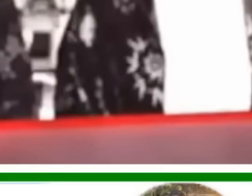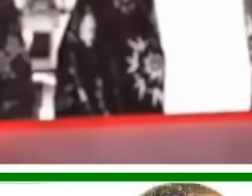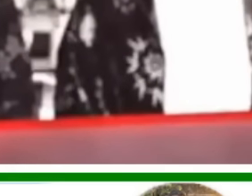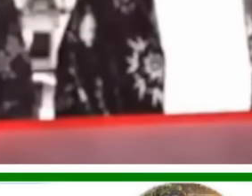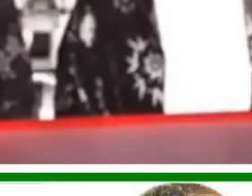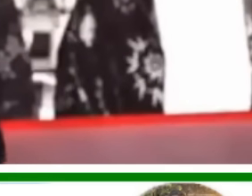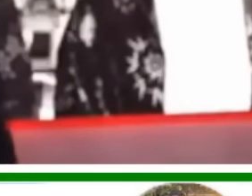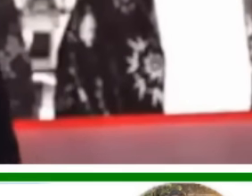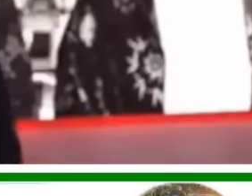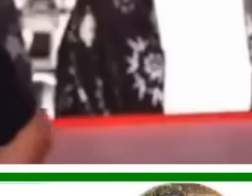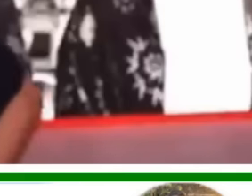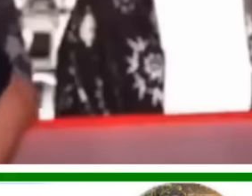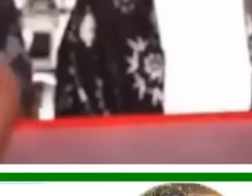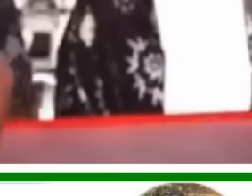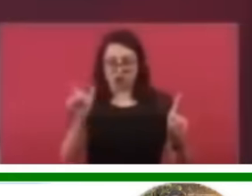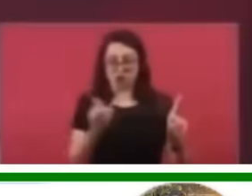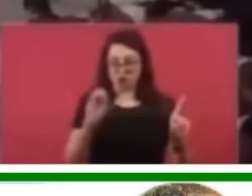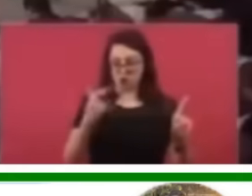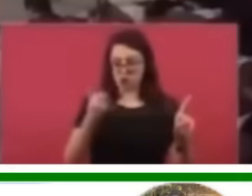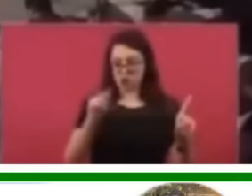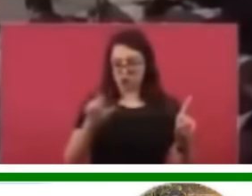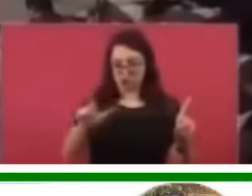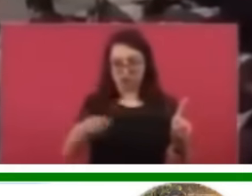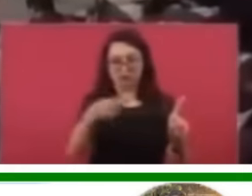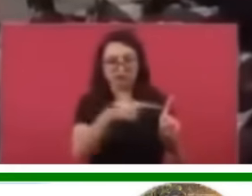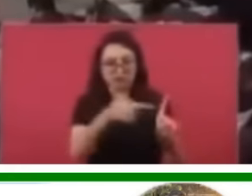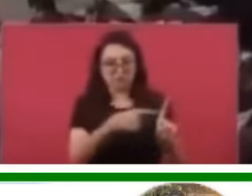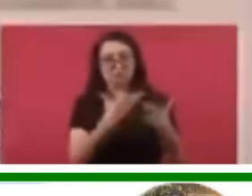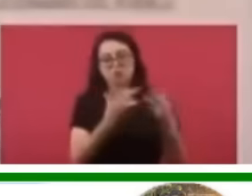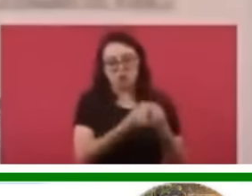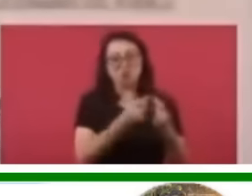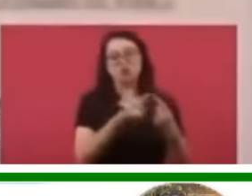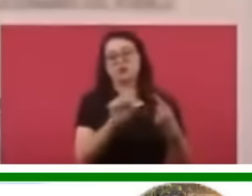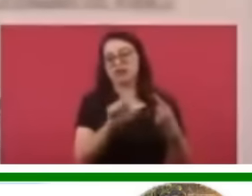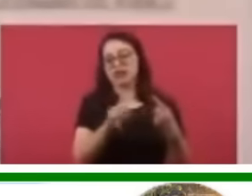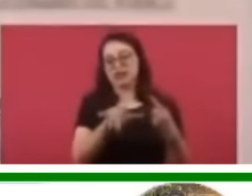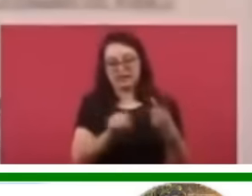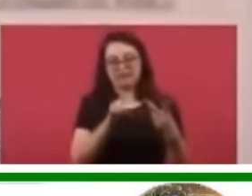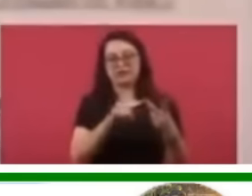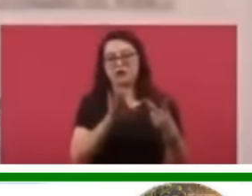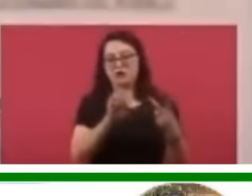y con qué nos sorprende. Muchas gracias, Ina. Es la candidata de Salinas, es la candidata de Fox,